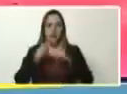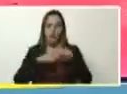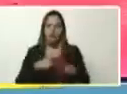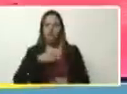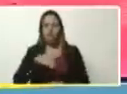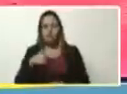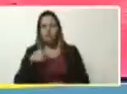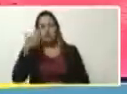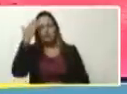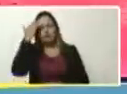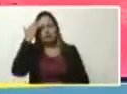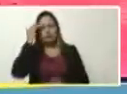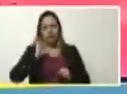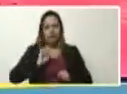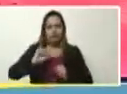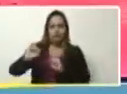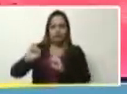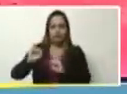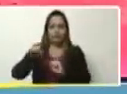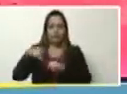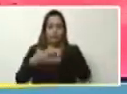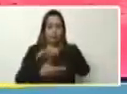sabido enfrentarlo.